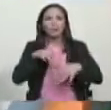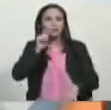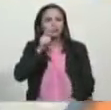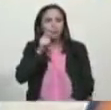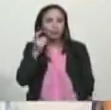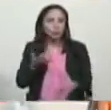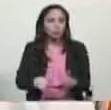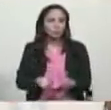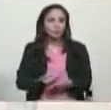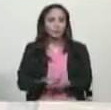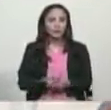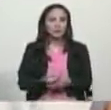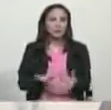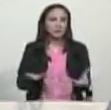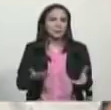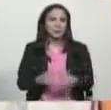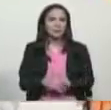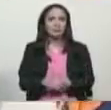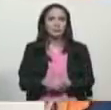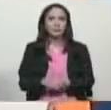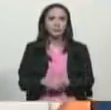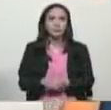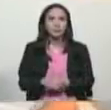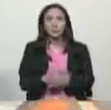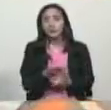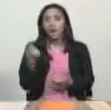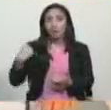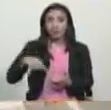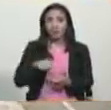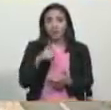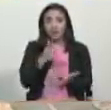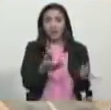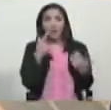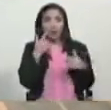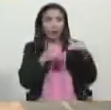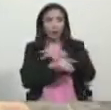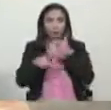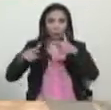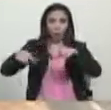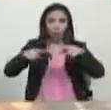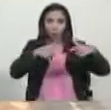la cual tiene 3 módulos.